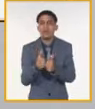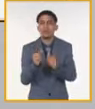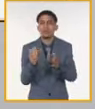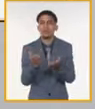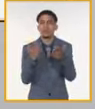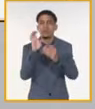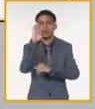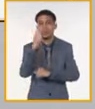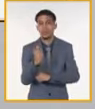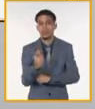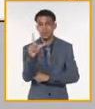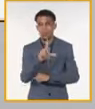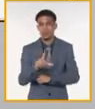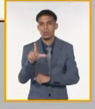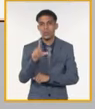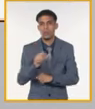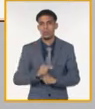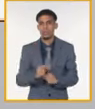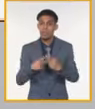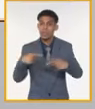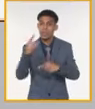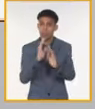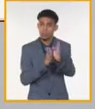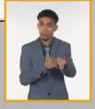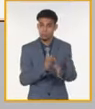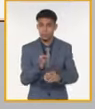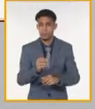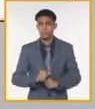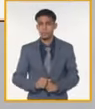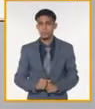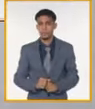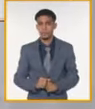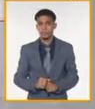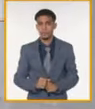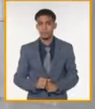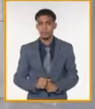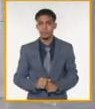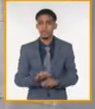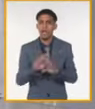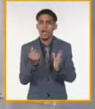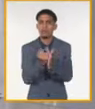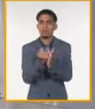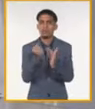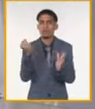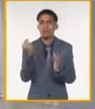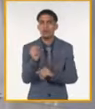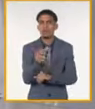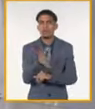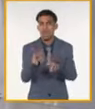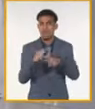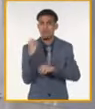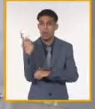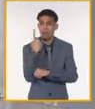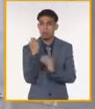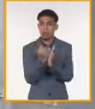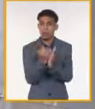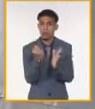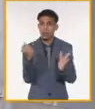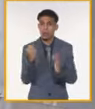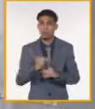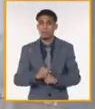lo establecido en este marco se han aprobado la asamblea nacional se